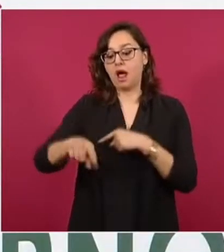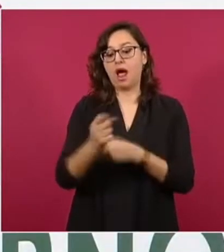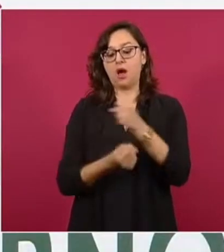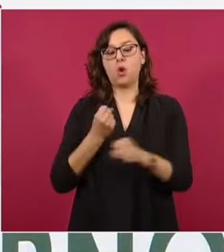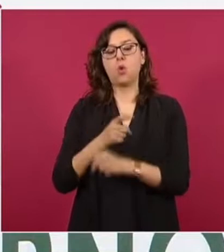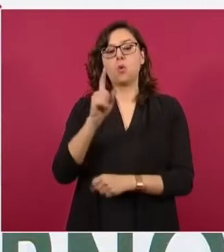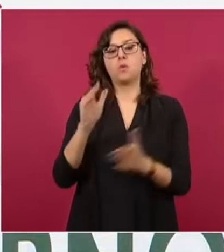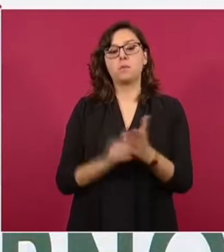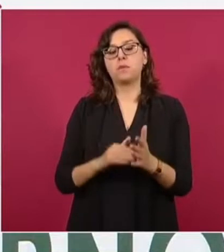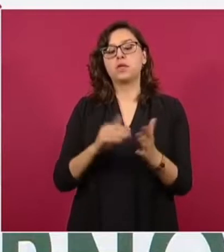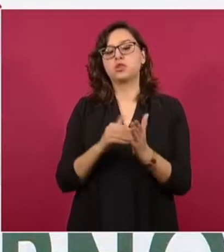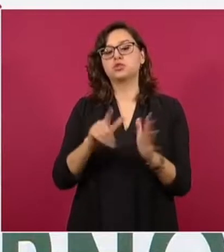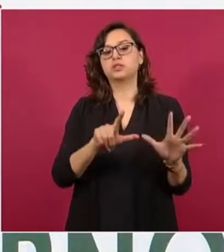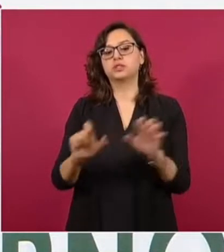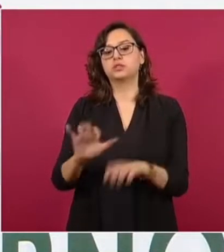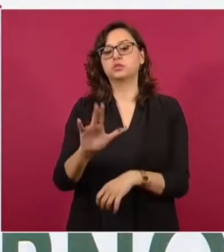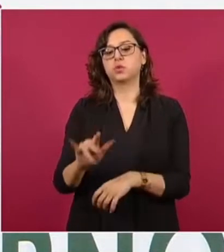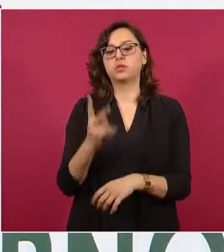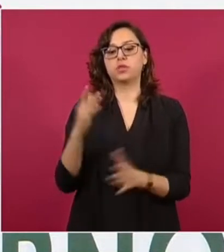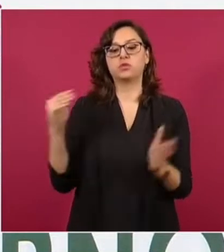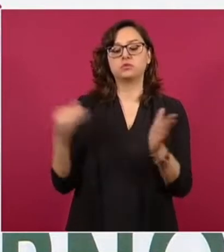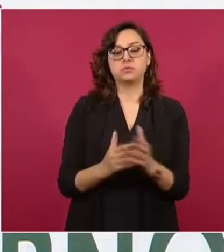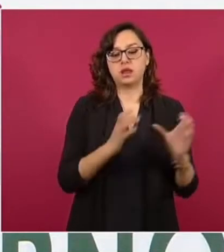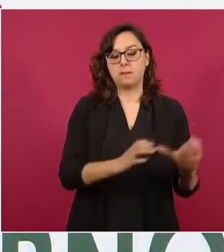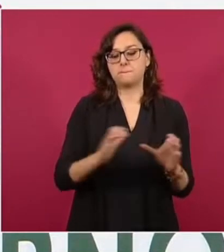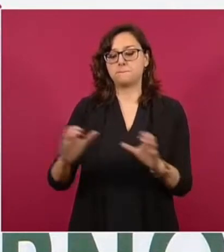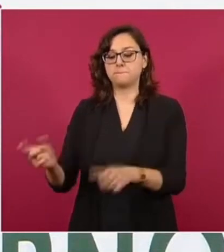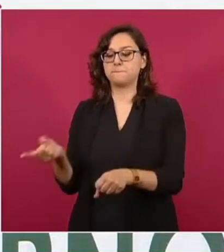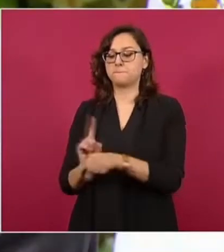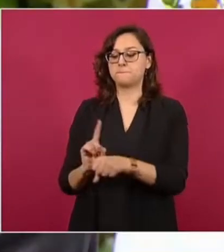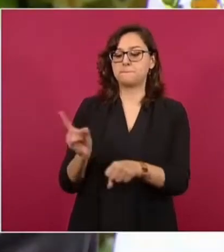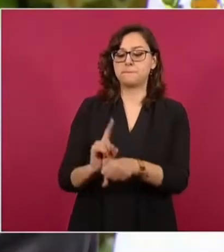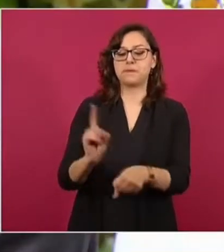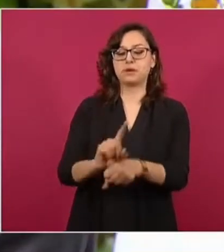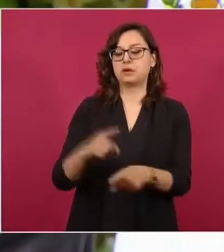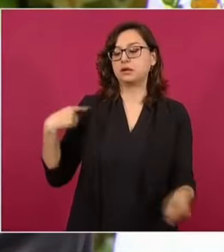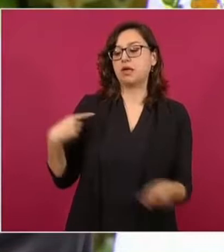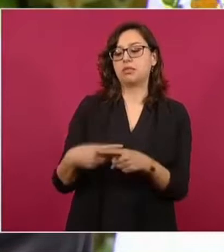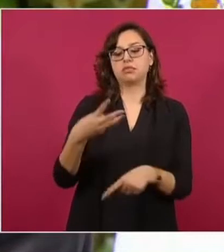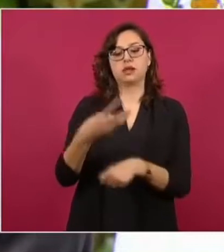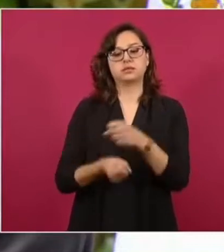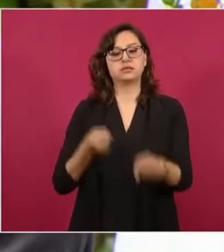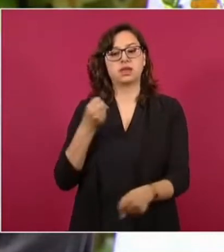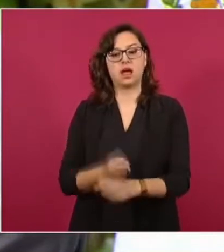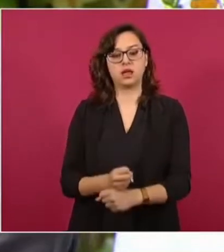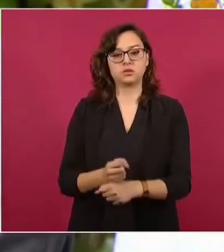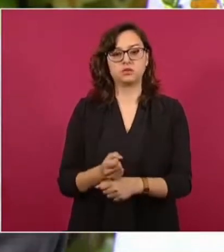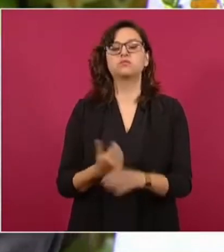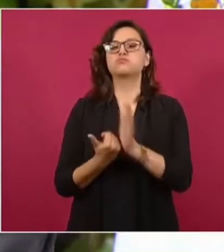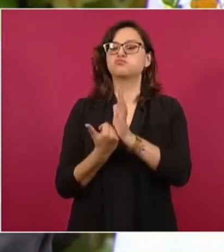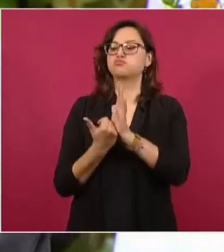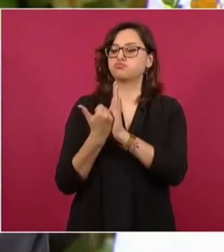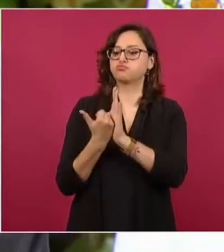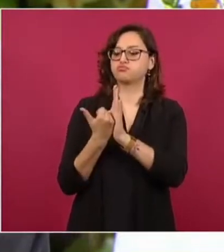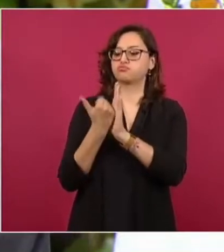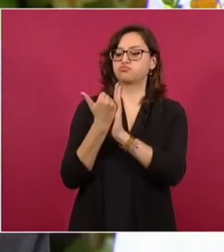1.752.000 barriles diarios. Desde que llegamos al gobierno hemos incrementado nuestra capacidad